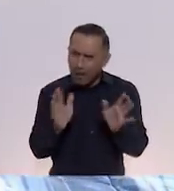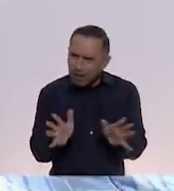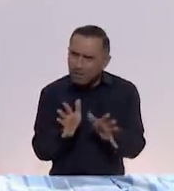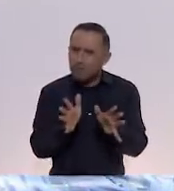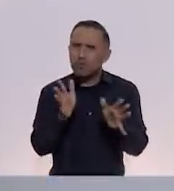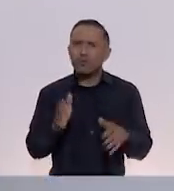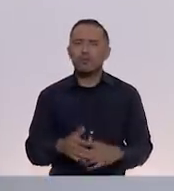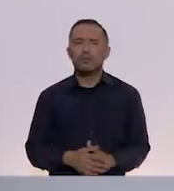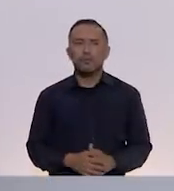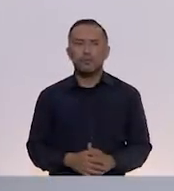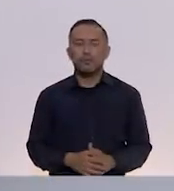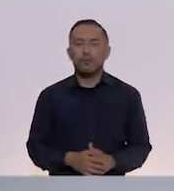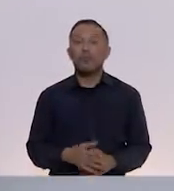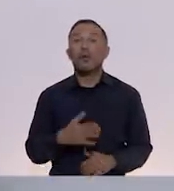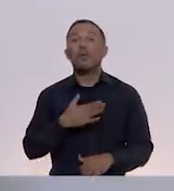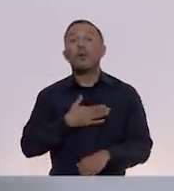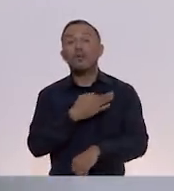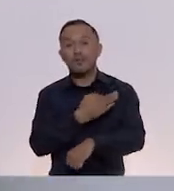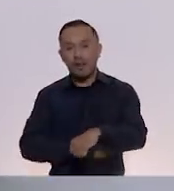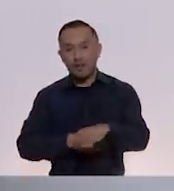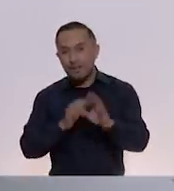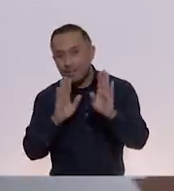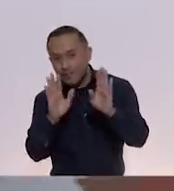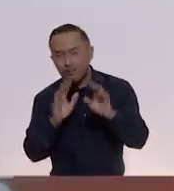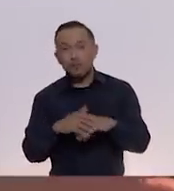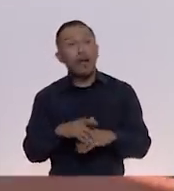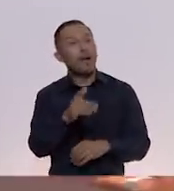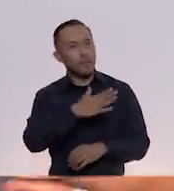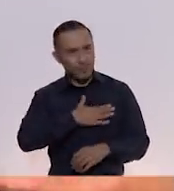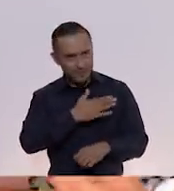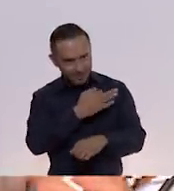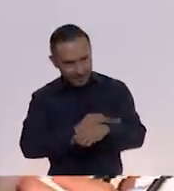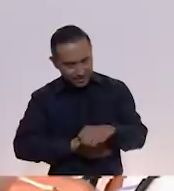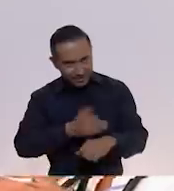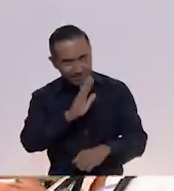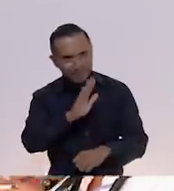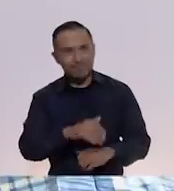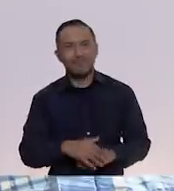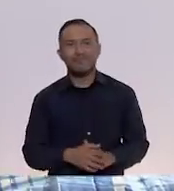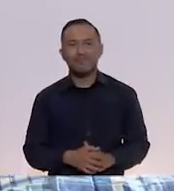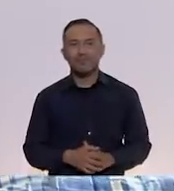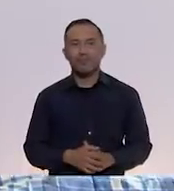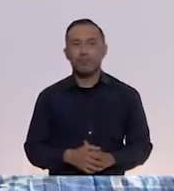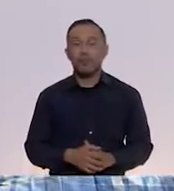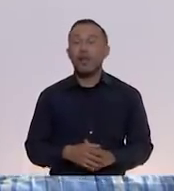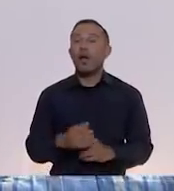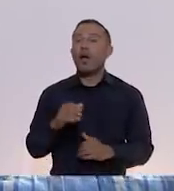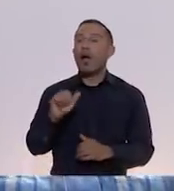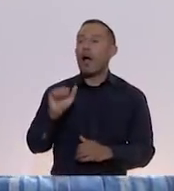Buenas tardes. Buenas tardes. Sí, señora doctora. Gracias,